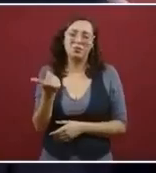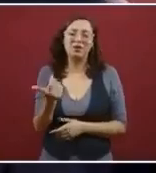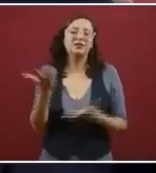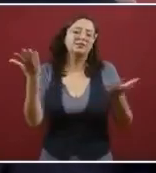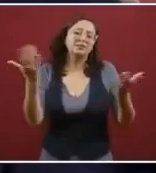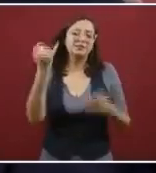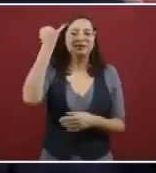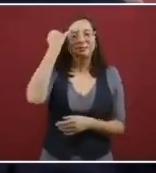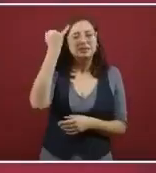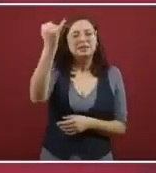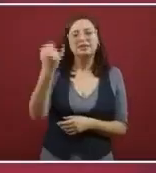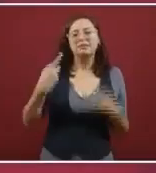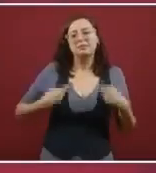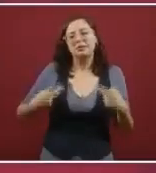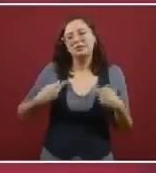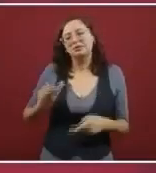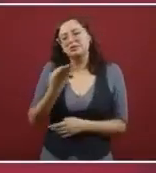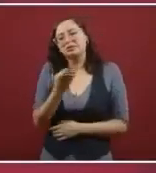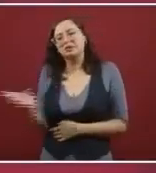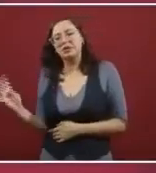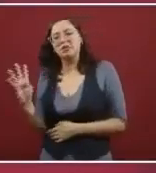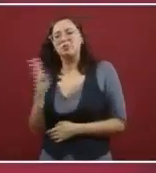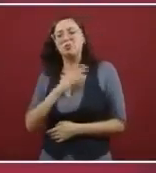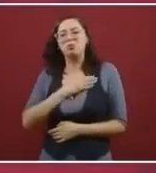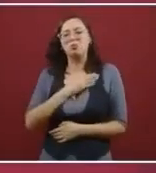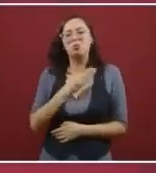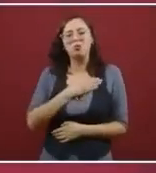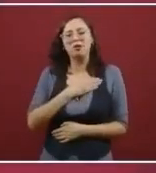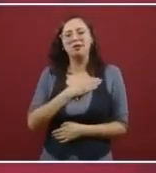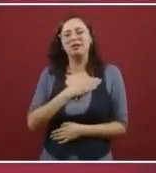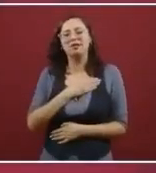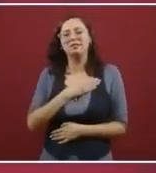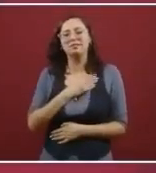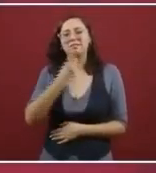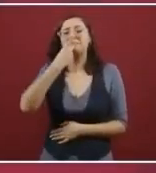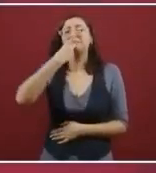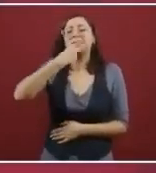la gente que vienen a decir,